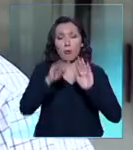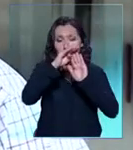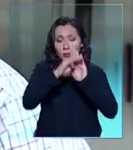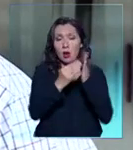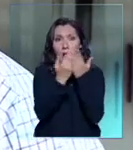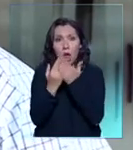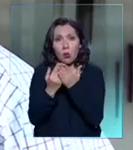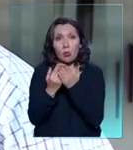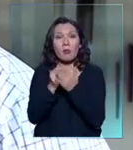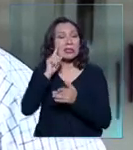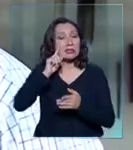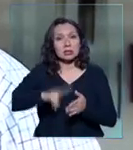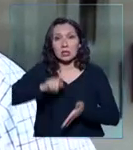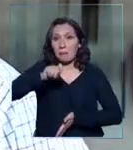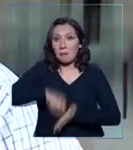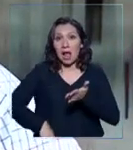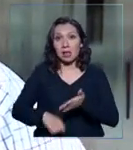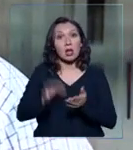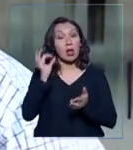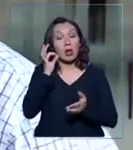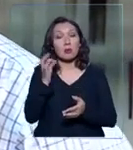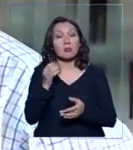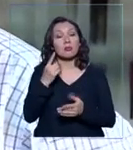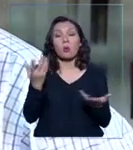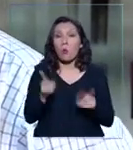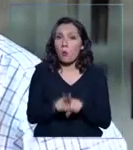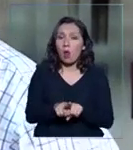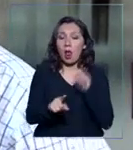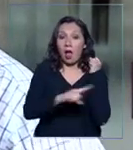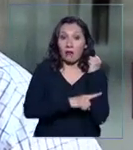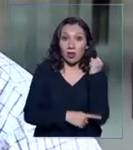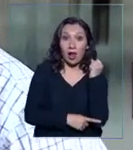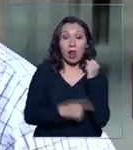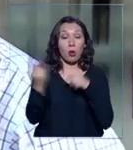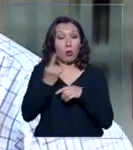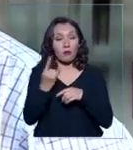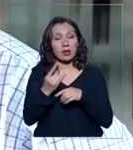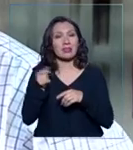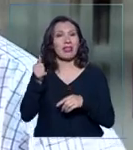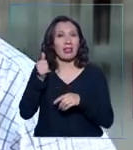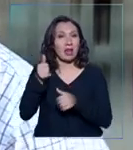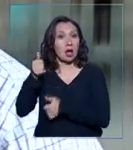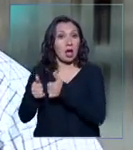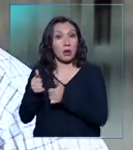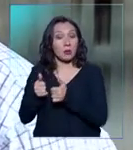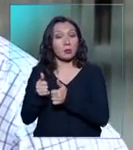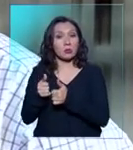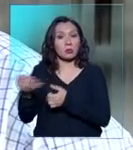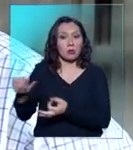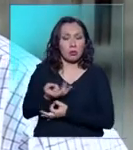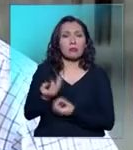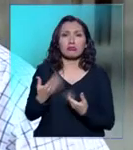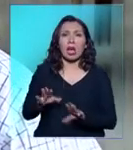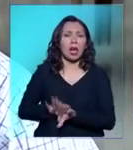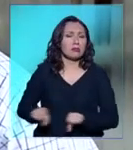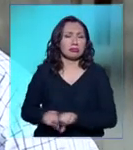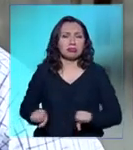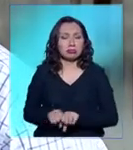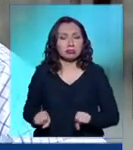regular, sin estar matriculada, pese a que los abogados de la universidad y la directora de carrera nos señalaron personalmente que eso ya estaba